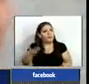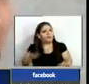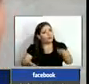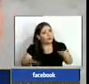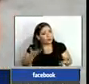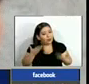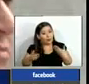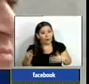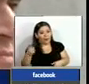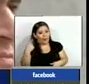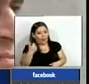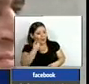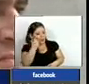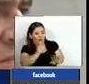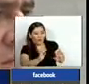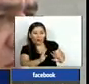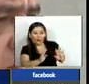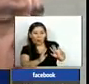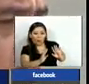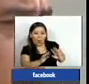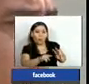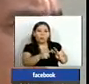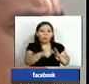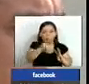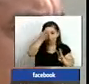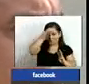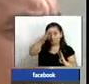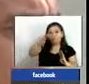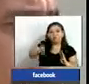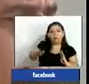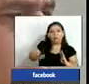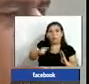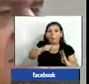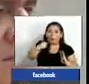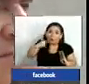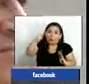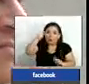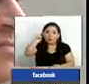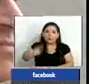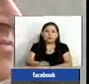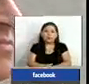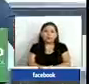Probablemente al rehusarse, pues ellos tomaron la decisión de darle muerte.